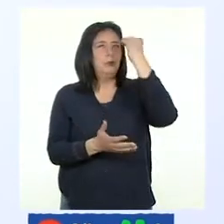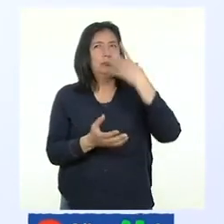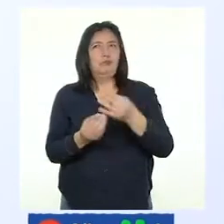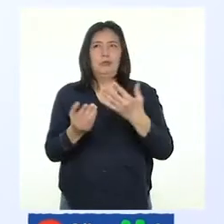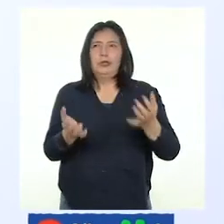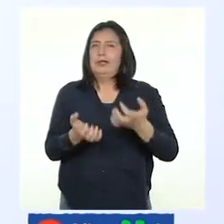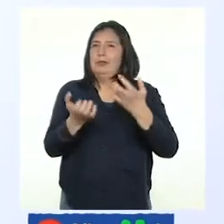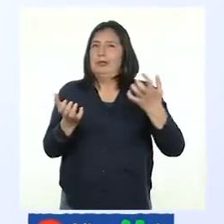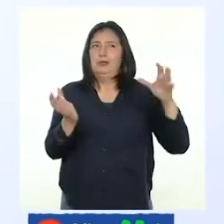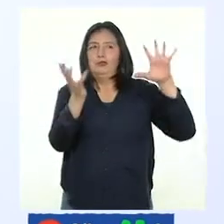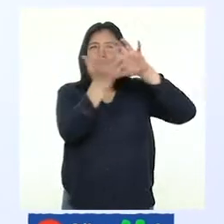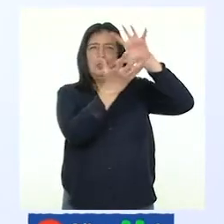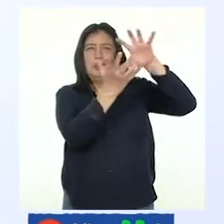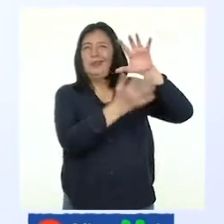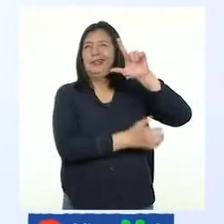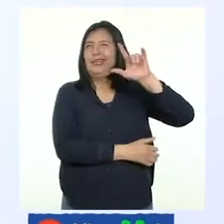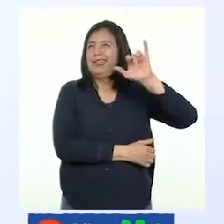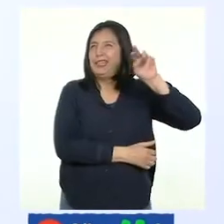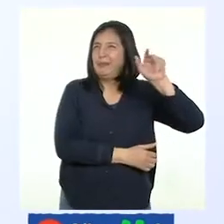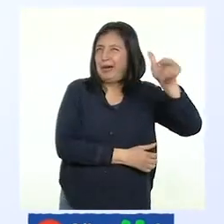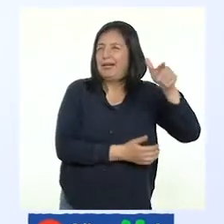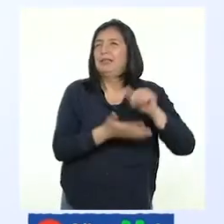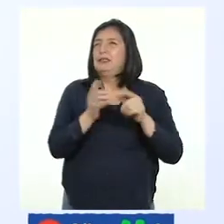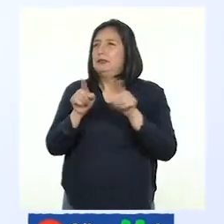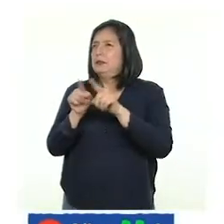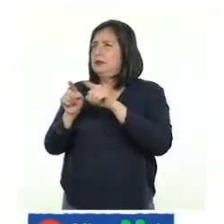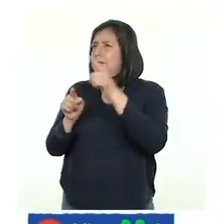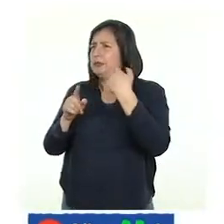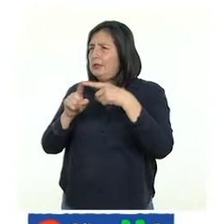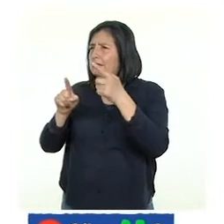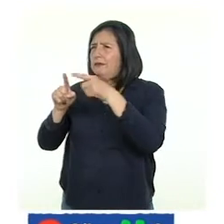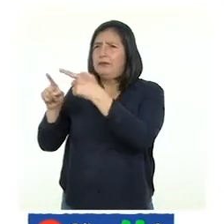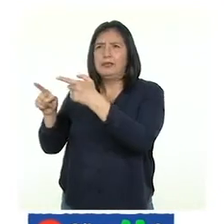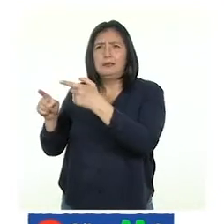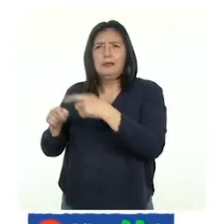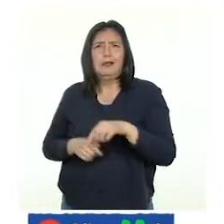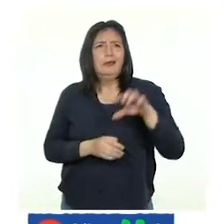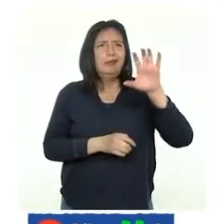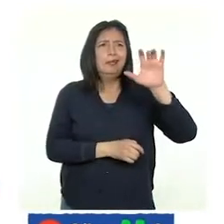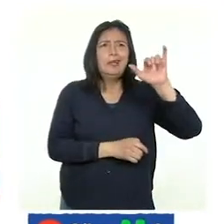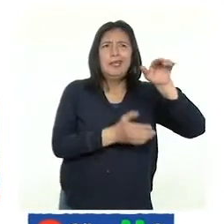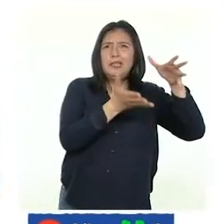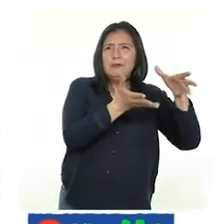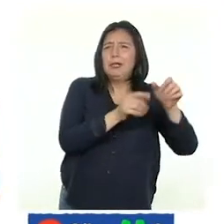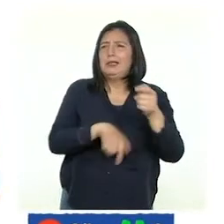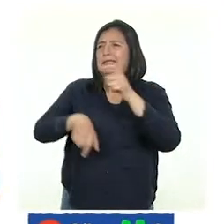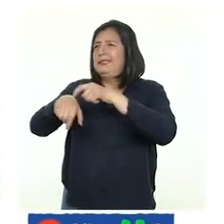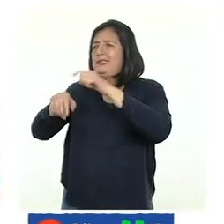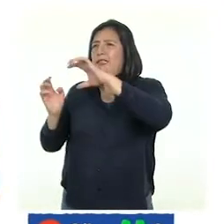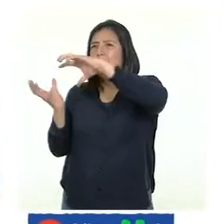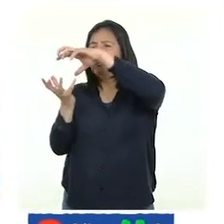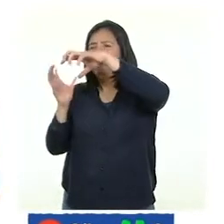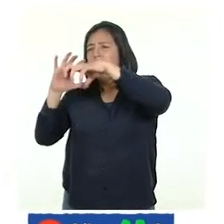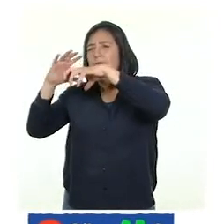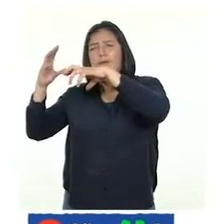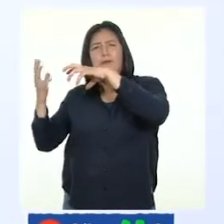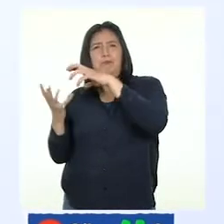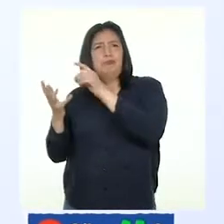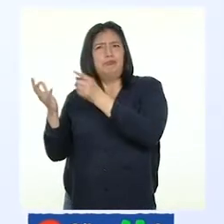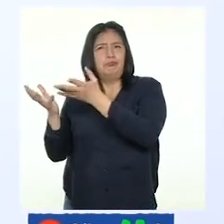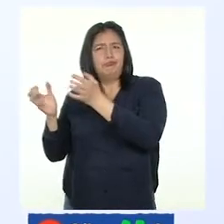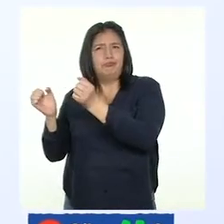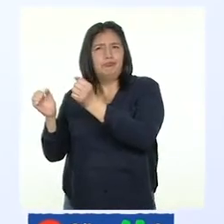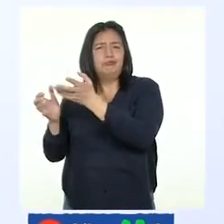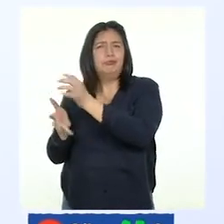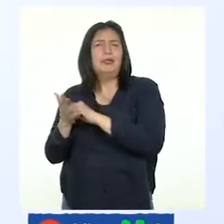los elementos del clima. Además, hemos identificado la diferencia entre clima y tiempo meteorológico